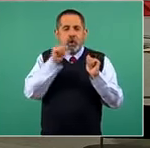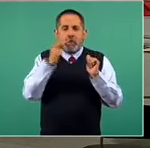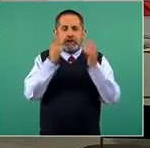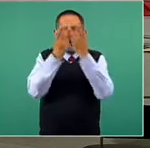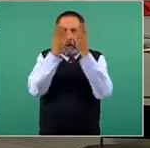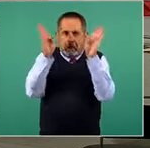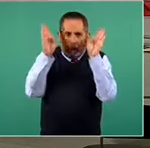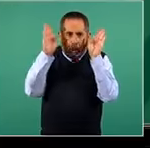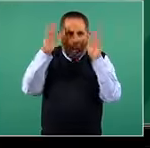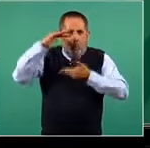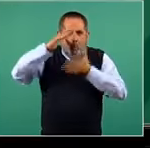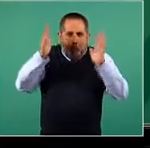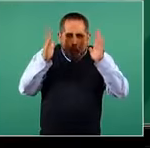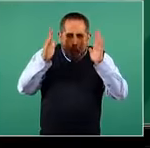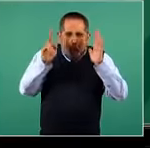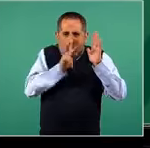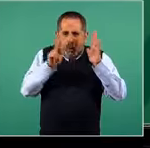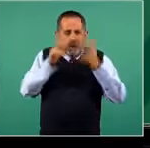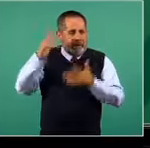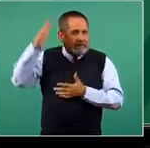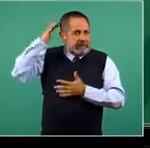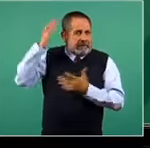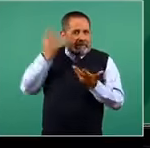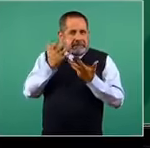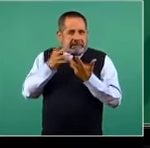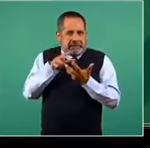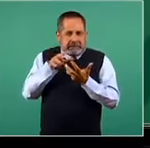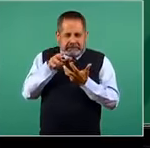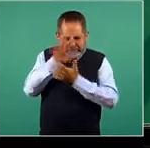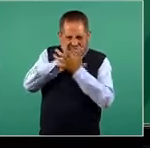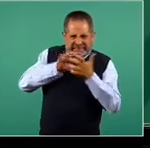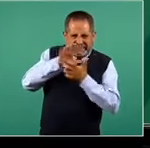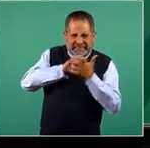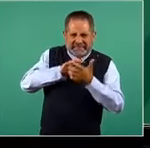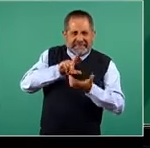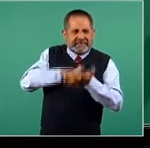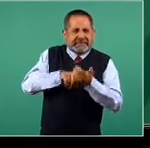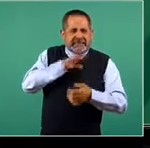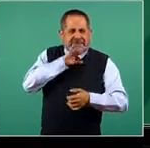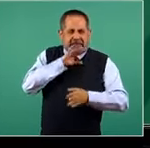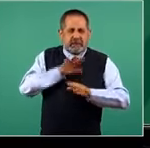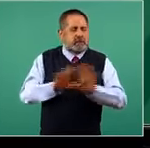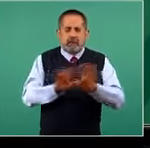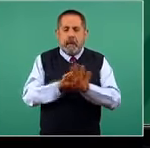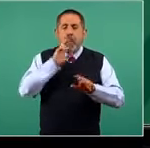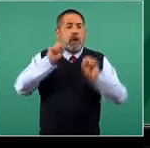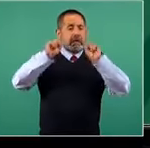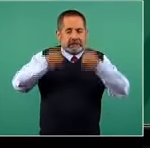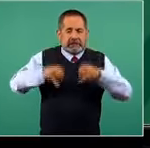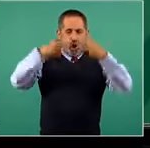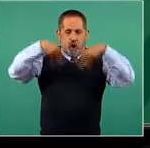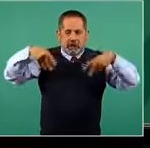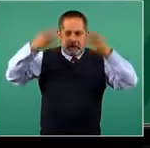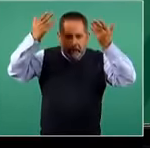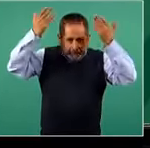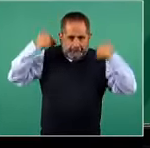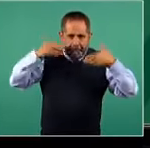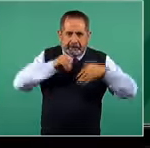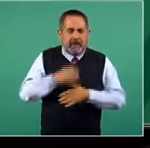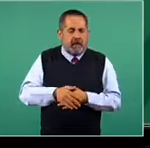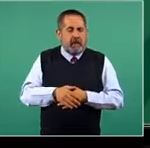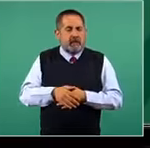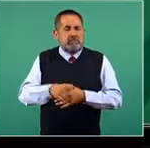cerrada por el hecho de que existiera la cortina y eso hiciera un ambiente cerrado. Entonces, no hubo cortina. Hubo alcohol gel a